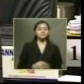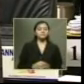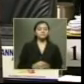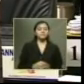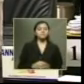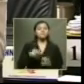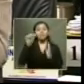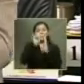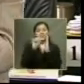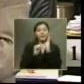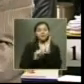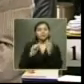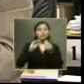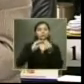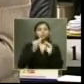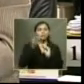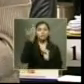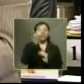el artículo 19